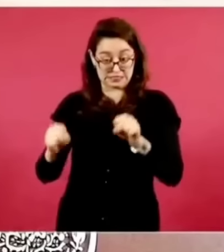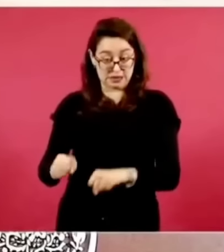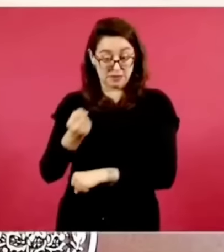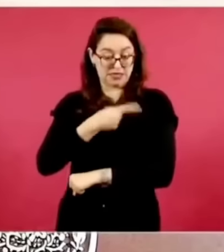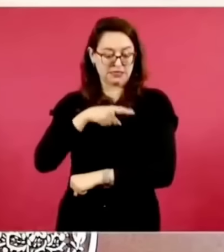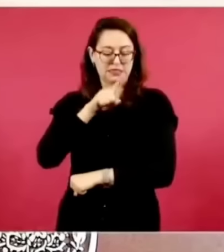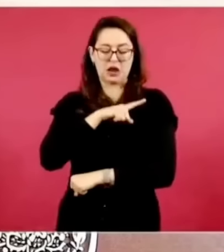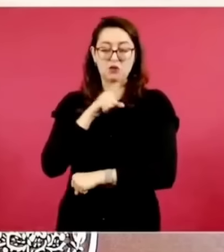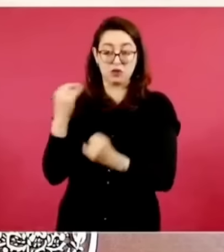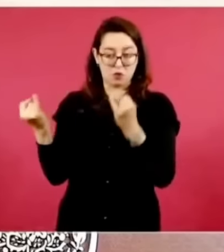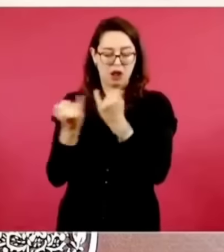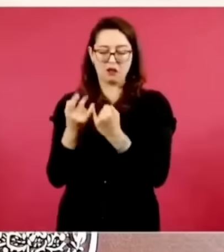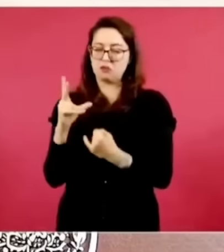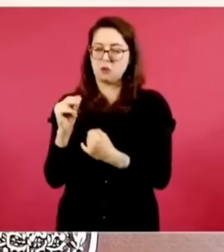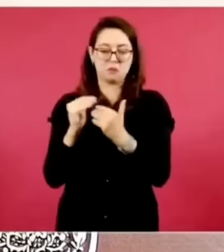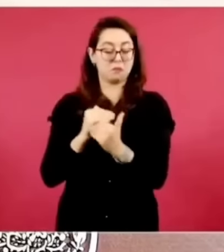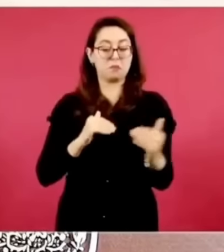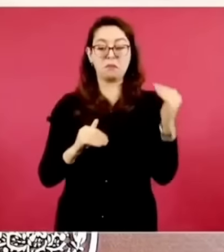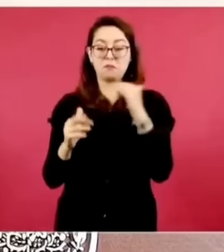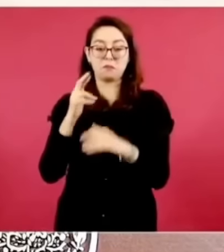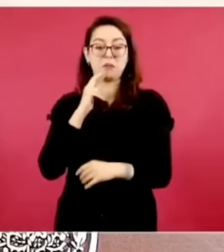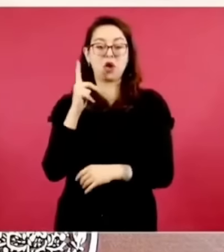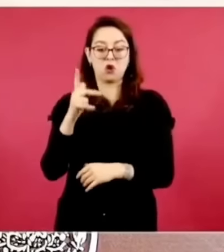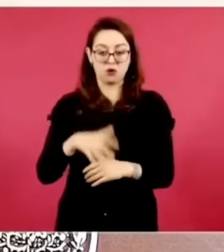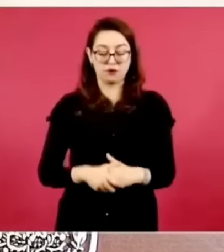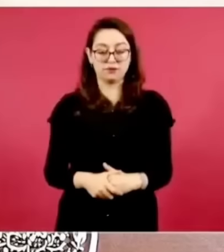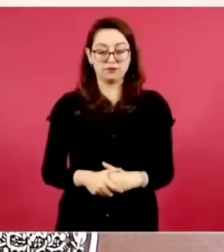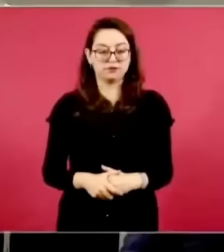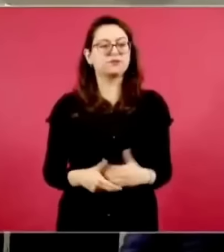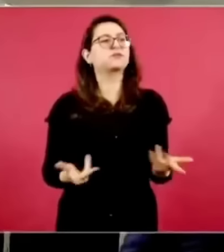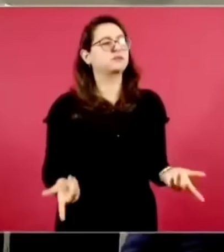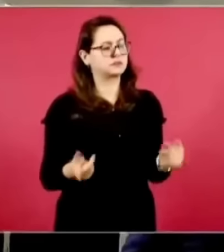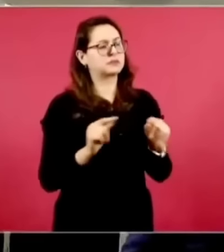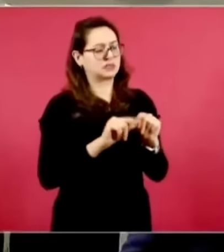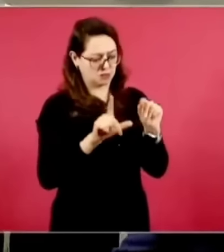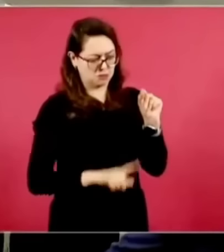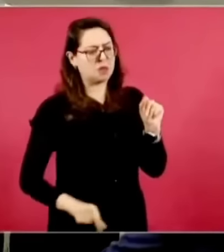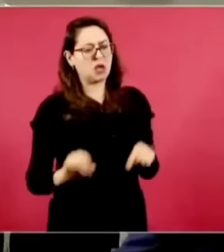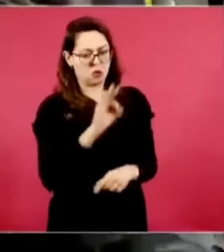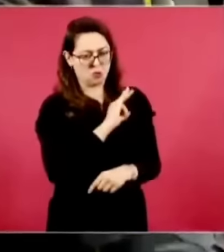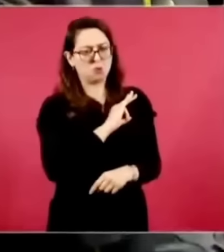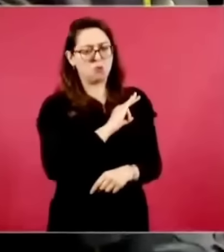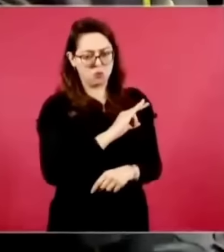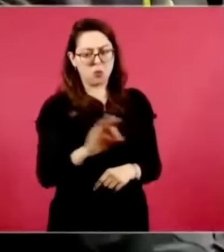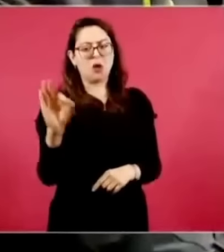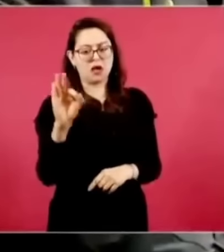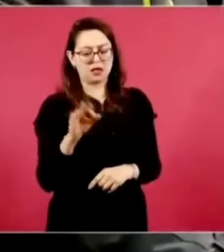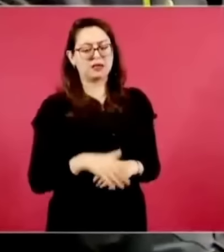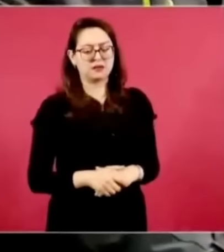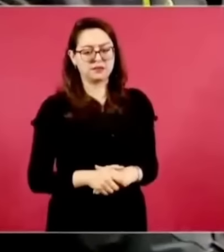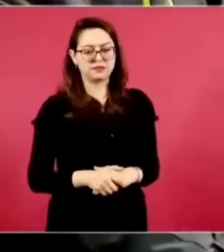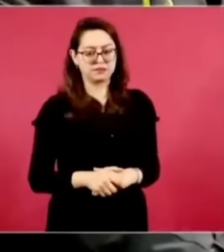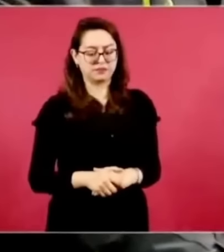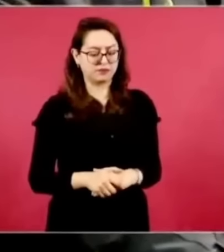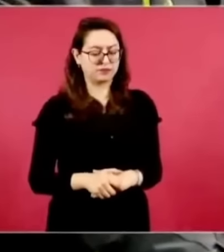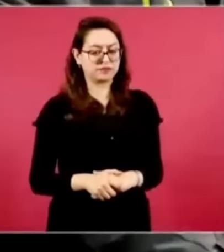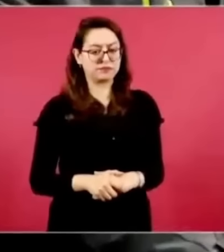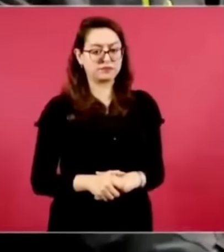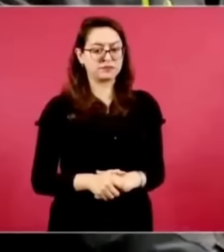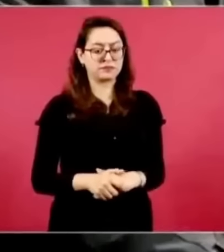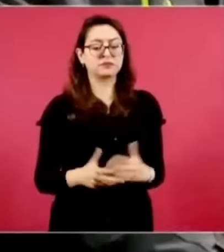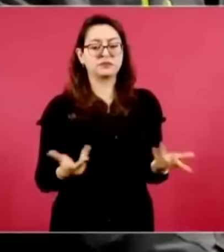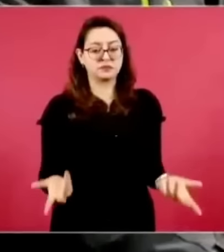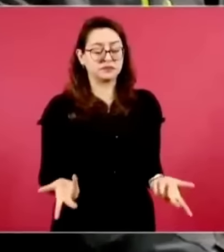los mejores del mundo México tiene todo para hacer un ejemplo a nivel No ya ya